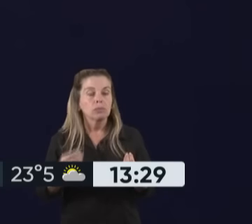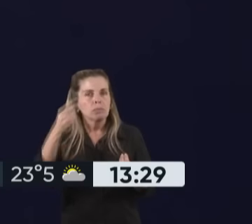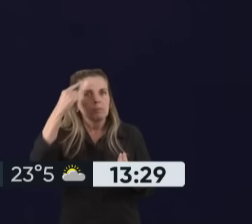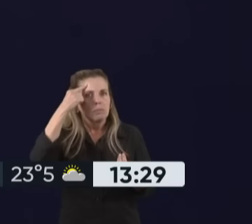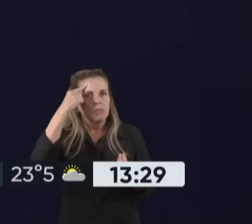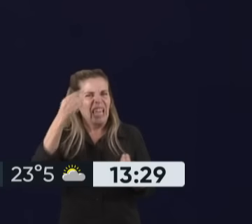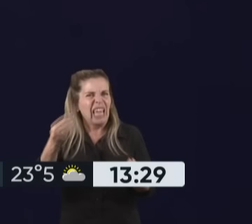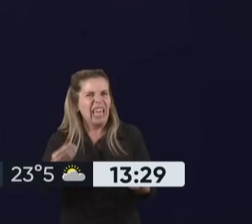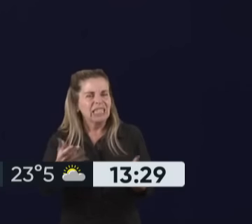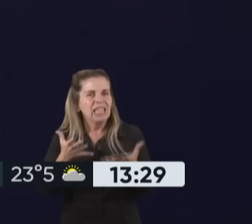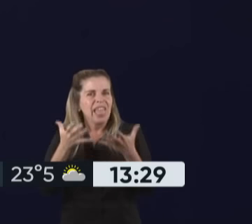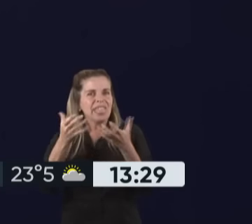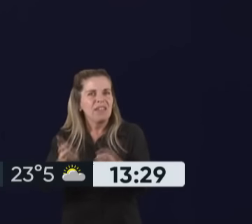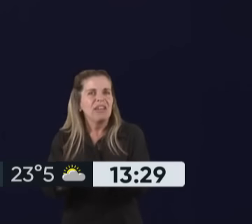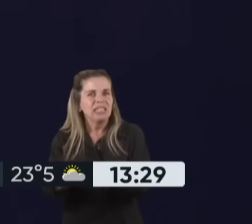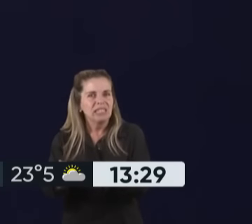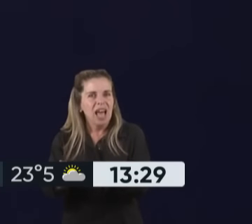legítima defensa.